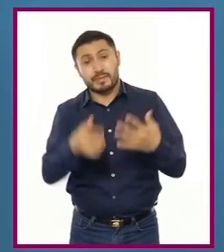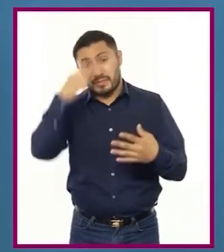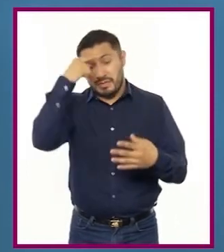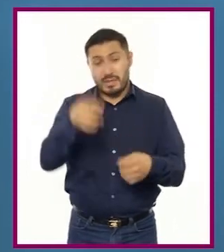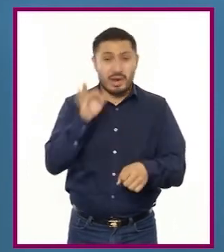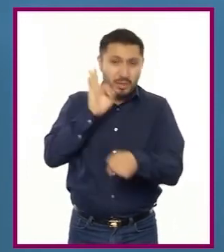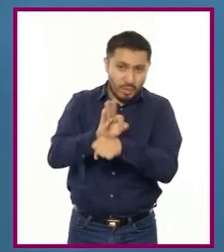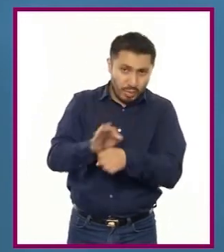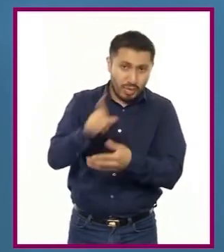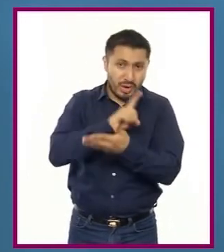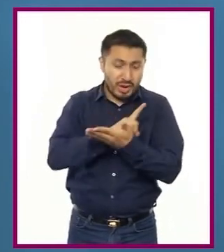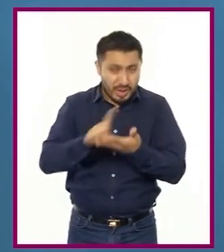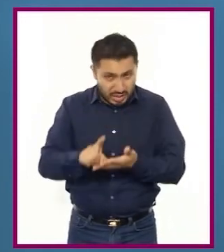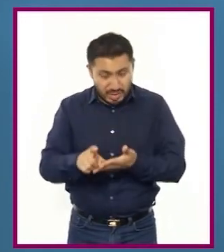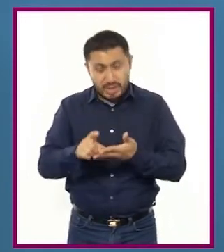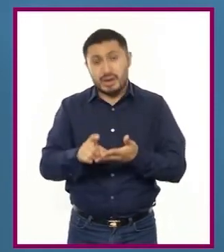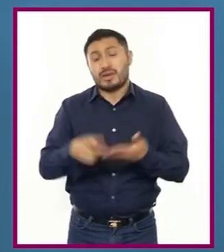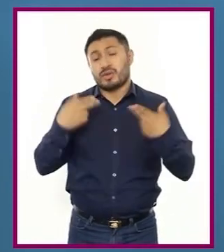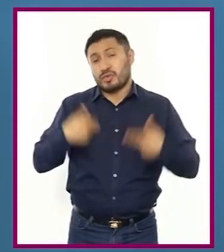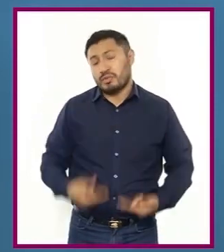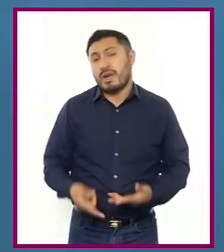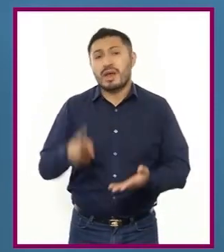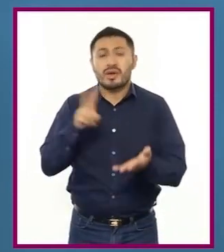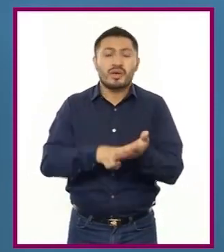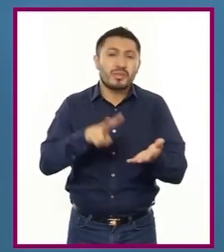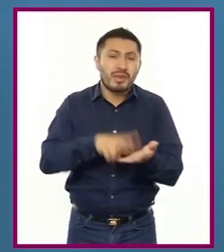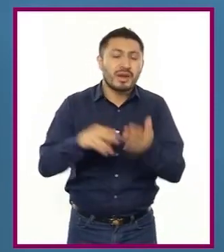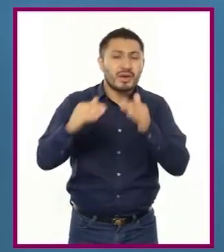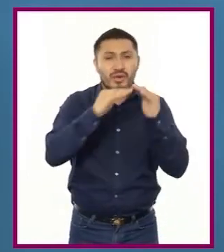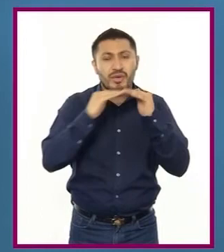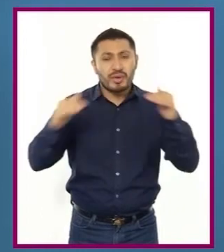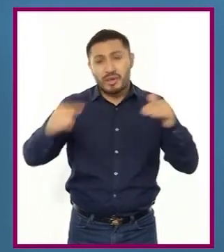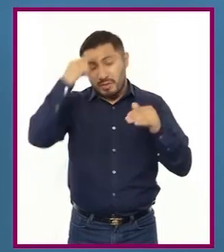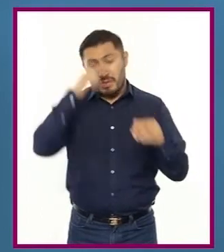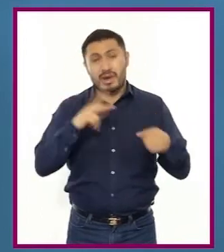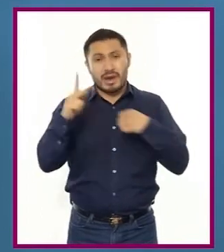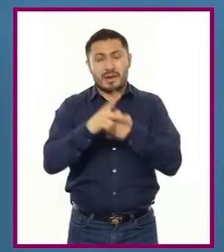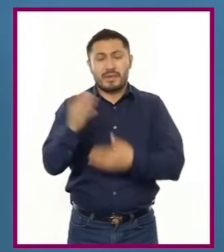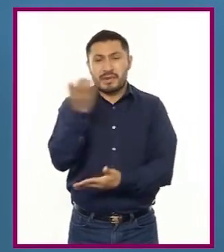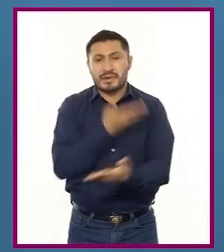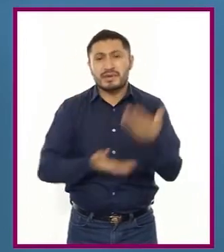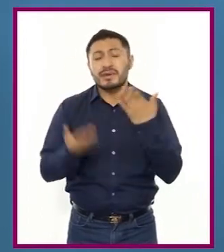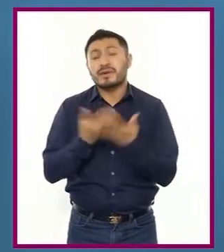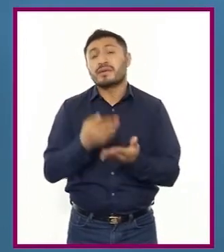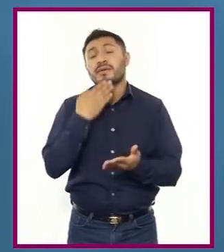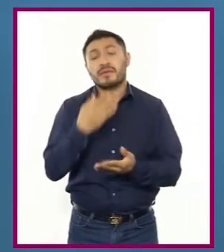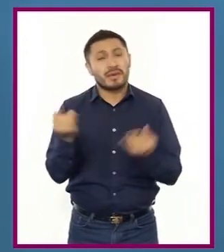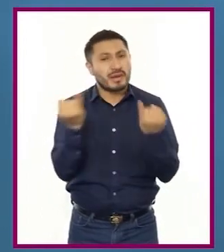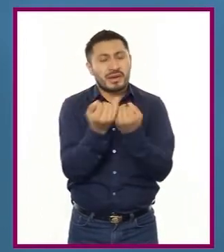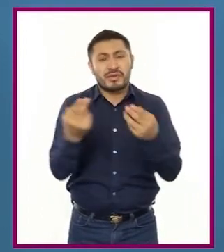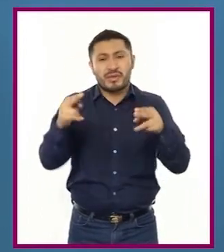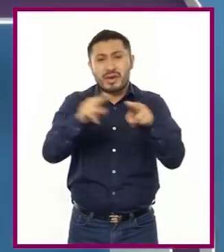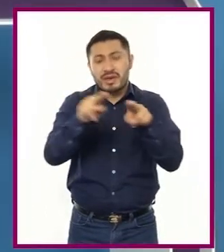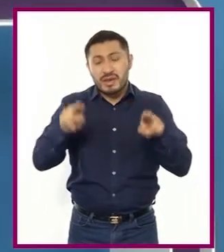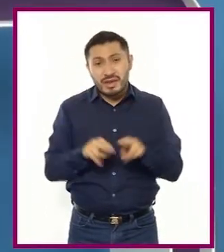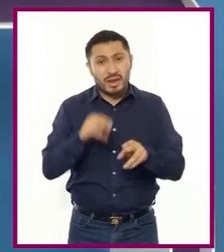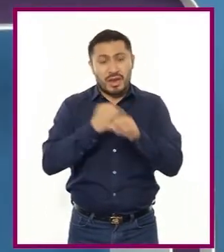los valores democráticos para la convivencia del país y en las relaciones internacionales entre